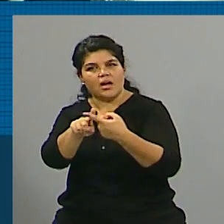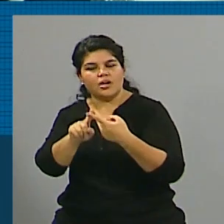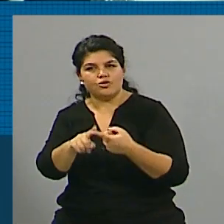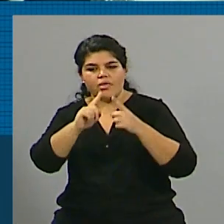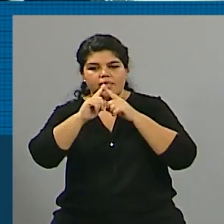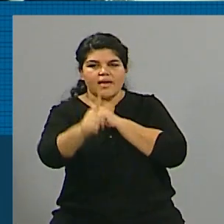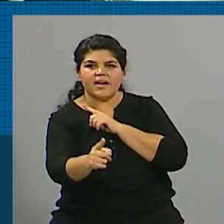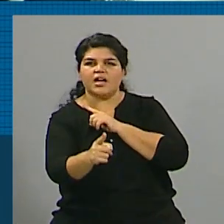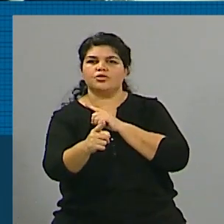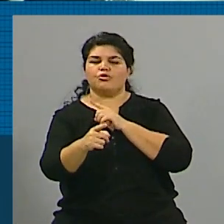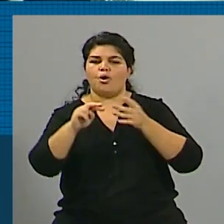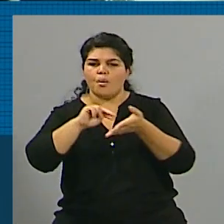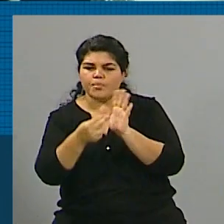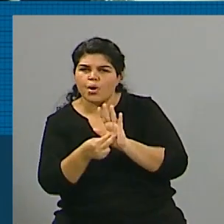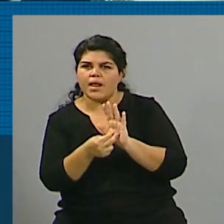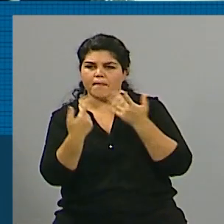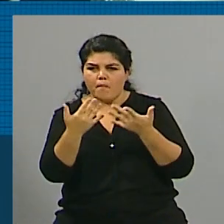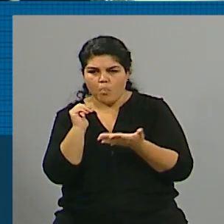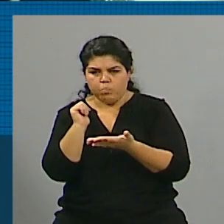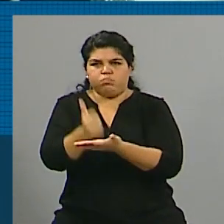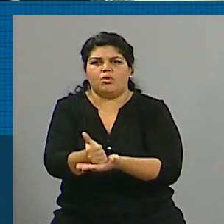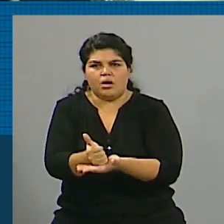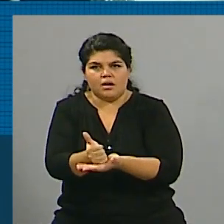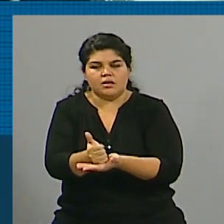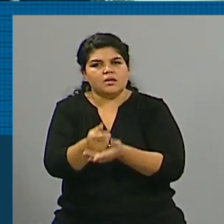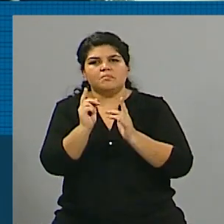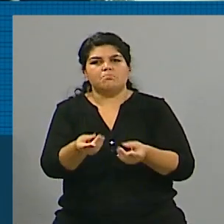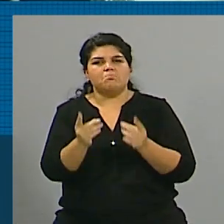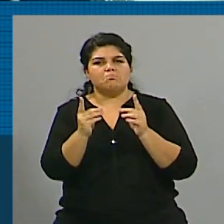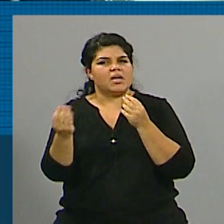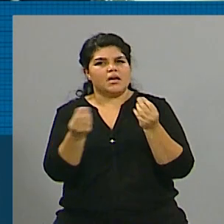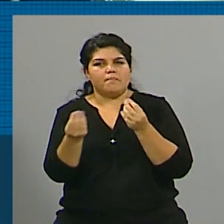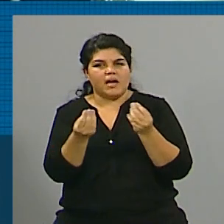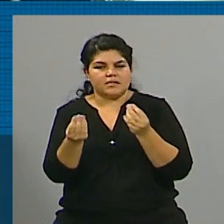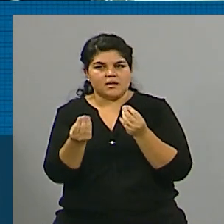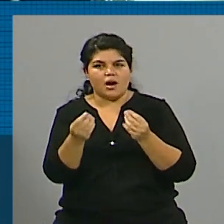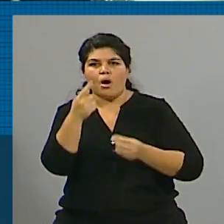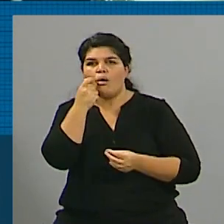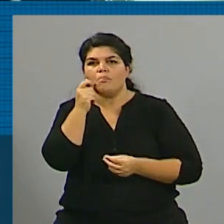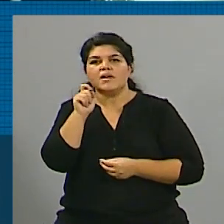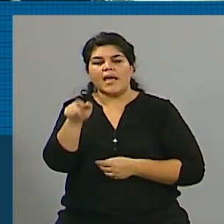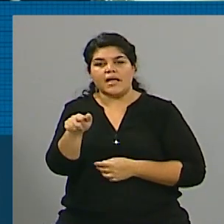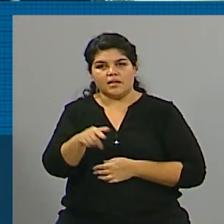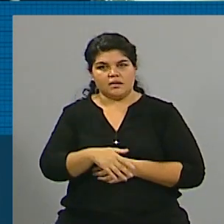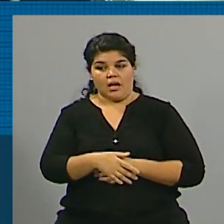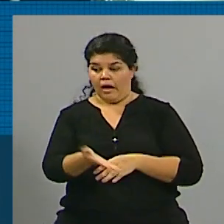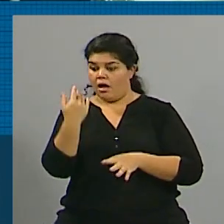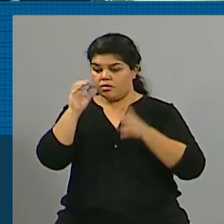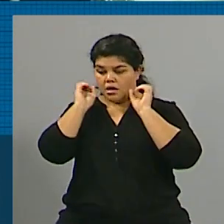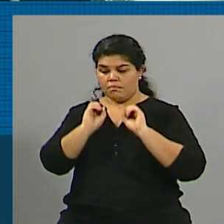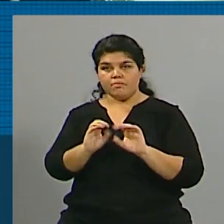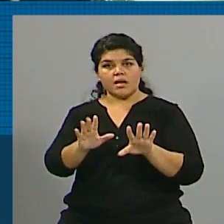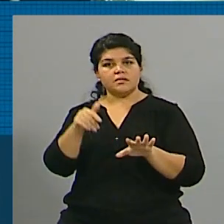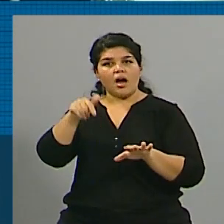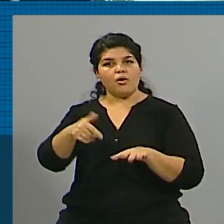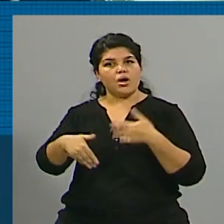metiera directamente en el conflicto. ¿Qué pasó con ese Zelensky que pedía eso en un comienzo y que ahora parece como, no sé si